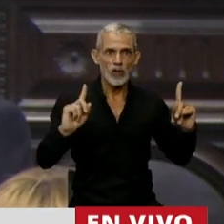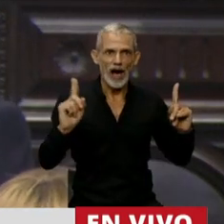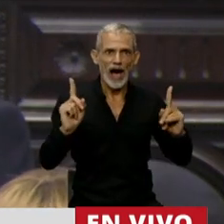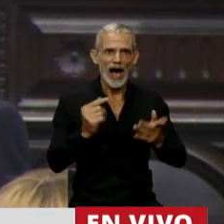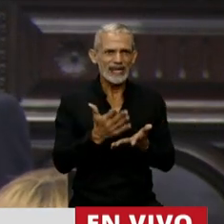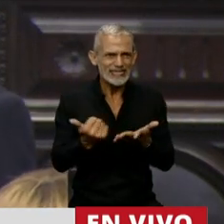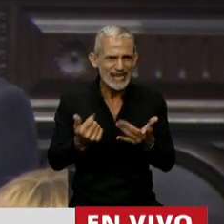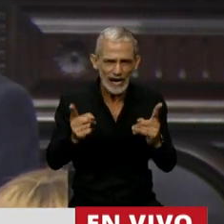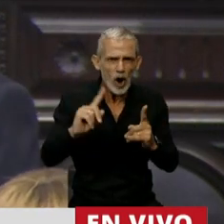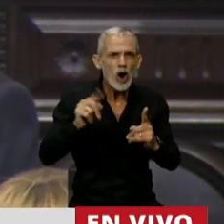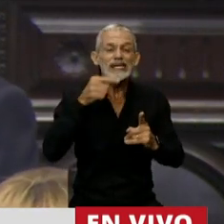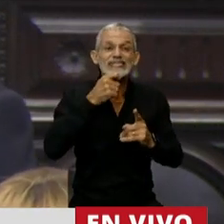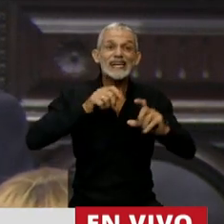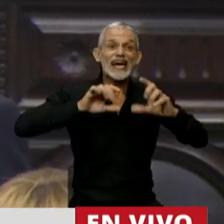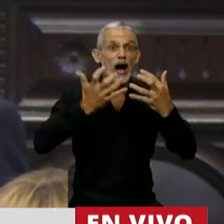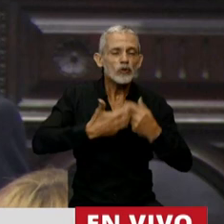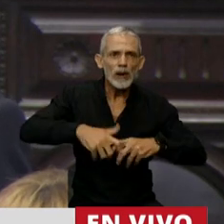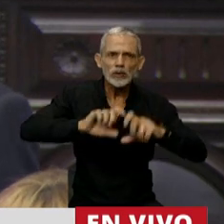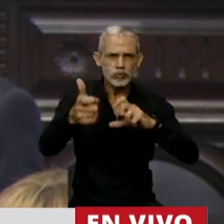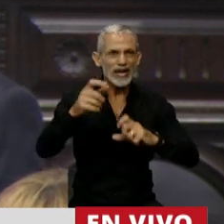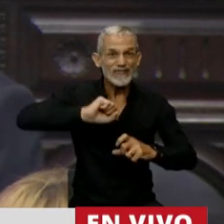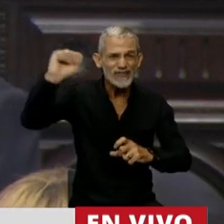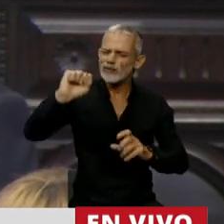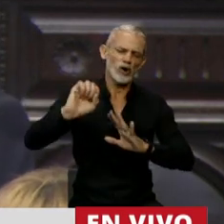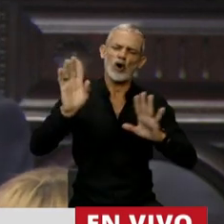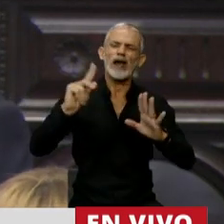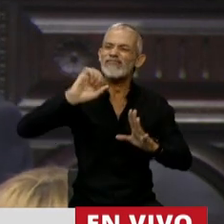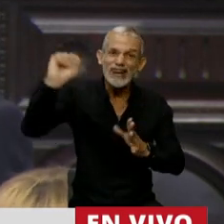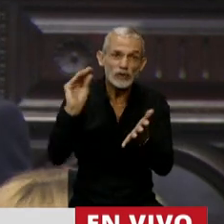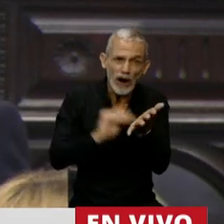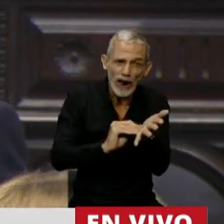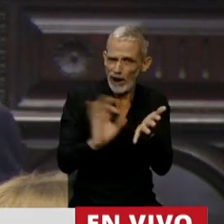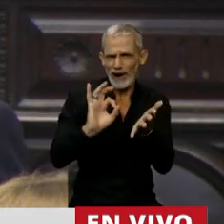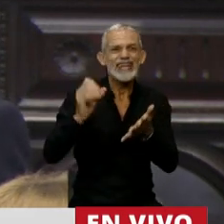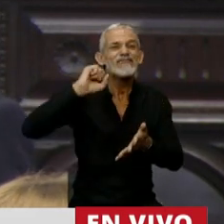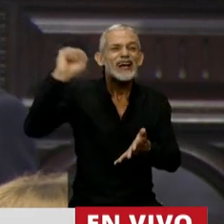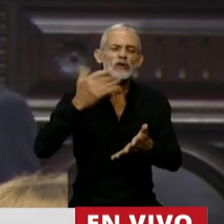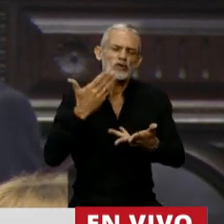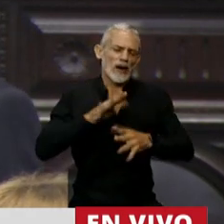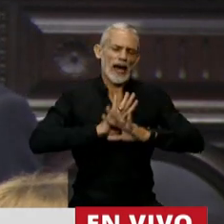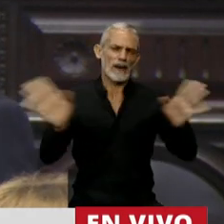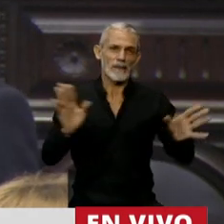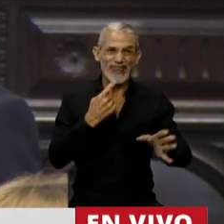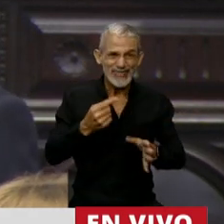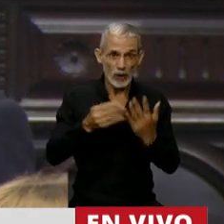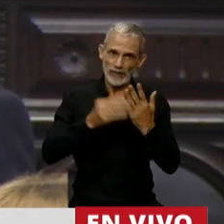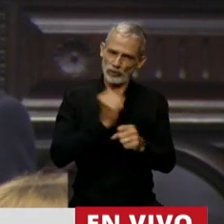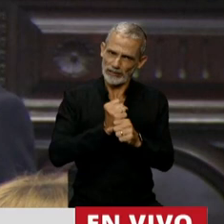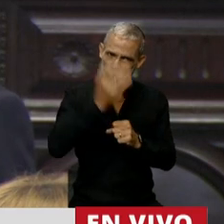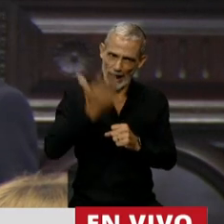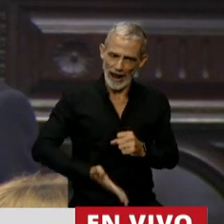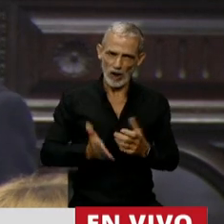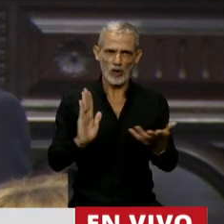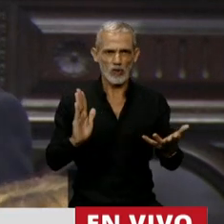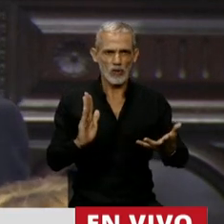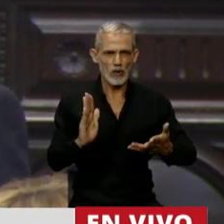haber cláusula gatillo, que nos olvidáramos de la inflación, que de la inflación no íbamos a hablar más. Pero sepan, presidente,